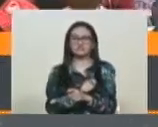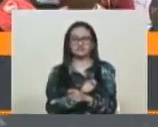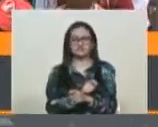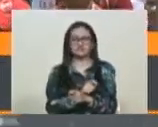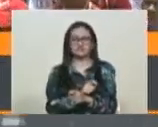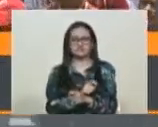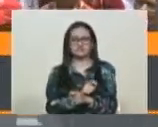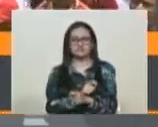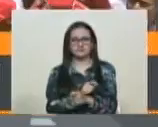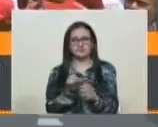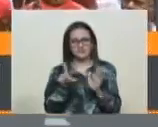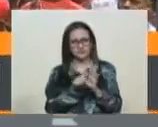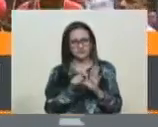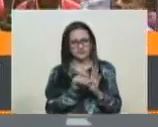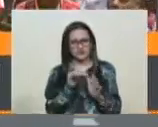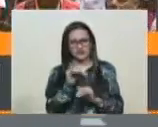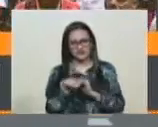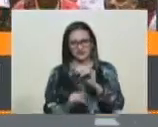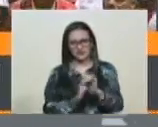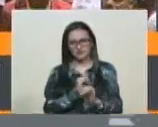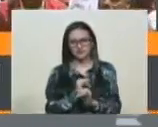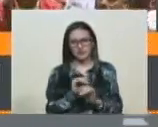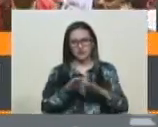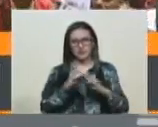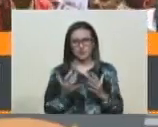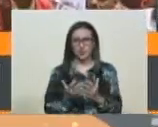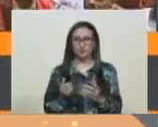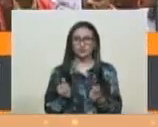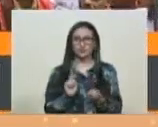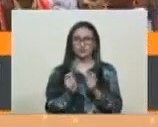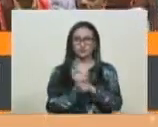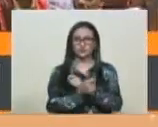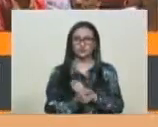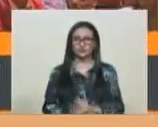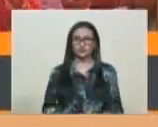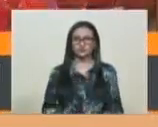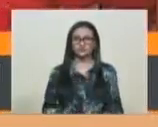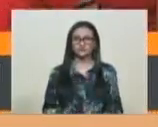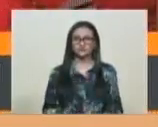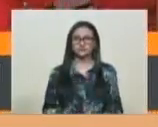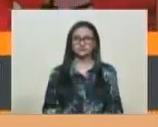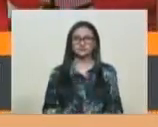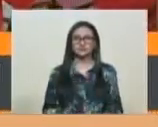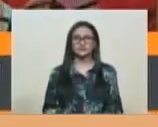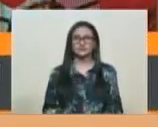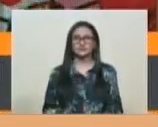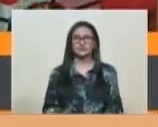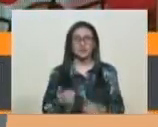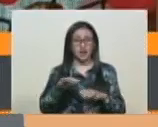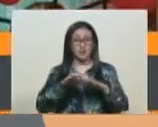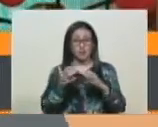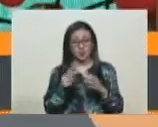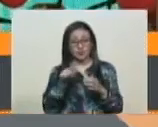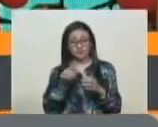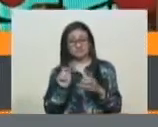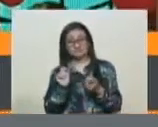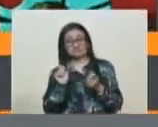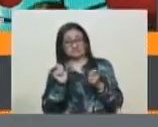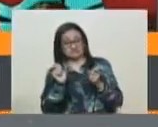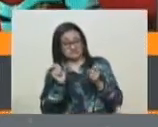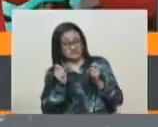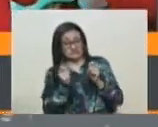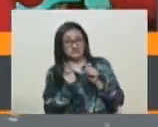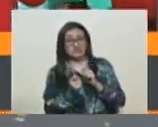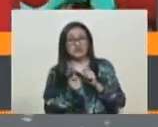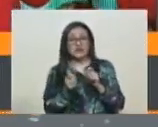cauce y legalidad internacional al mundo al revés. Pero ese mundo al revés pretende venirse